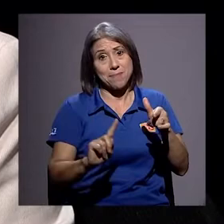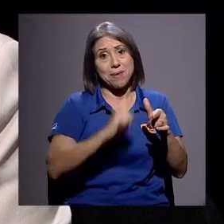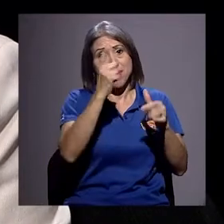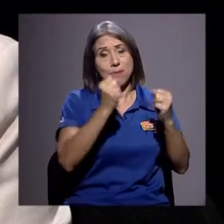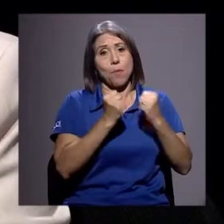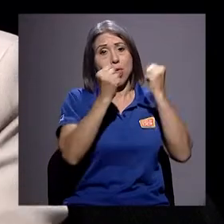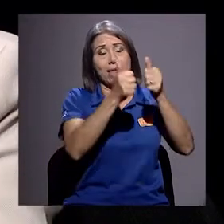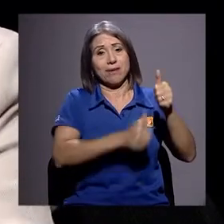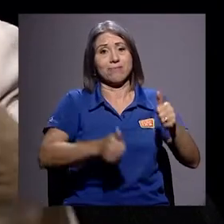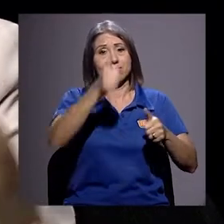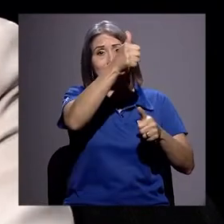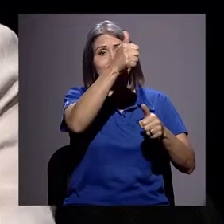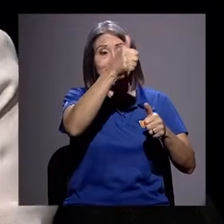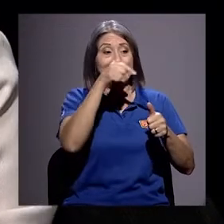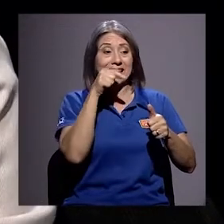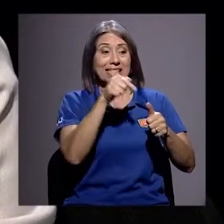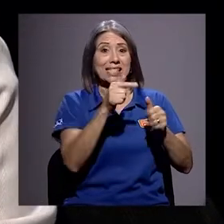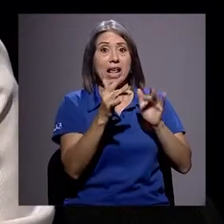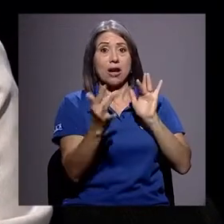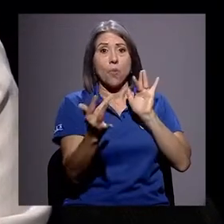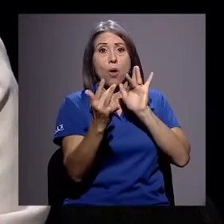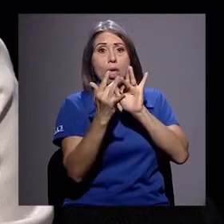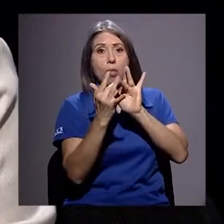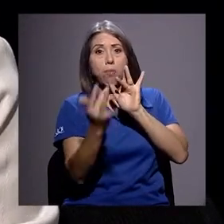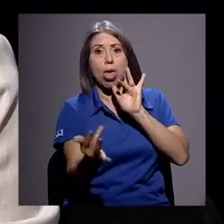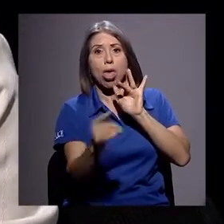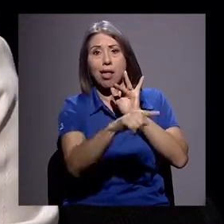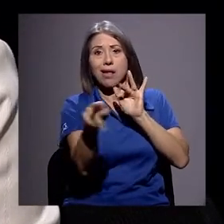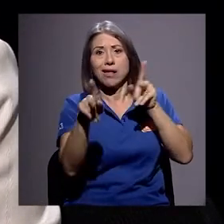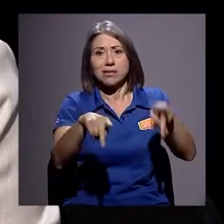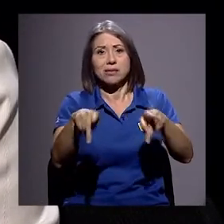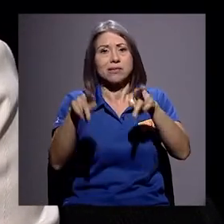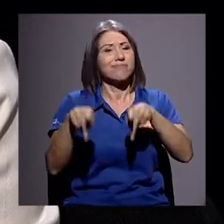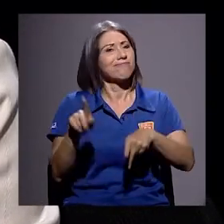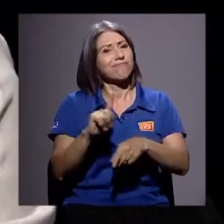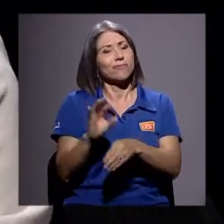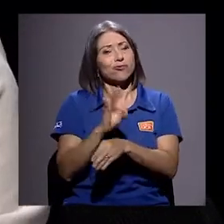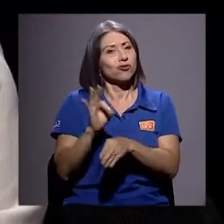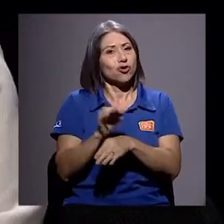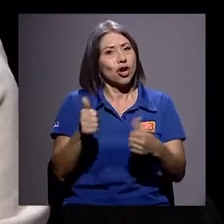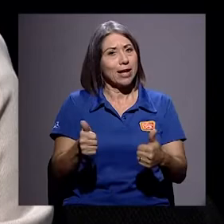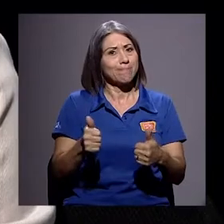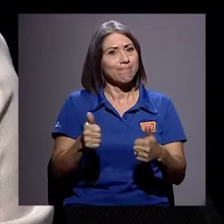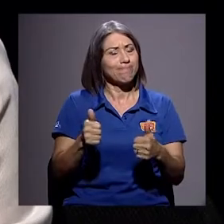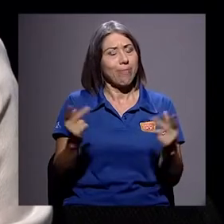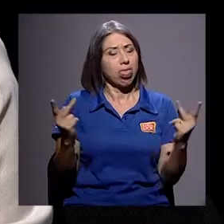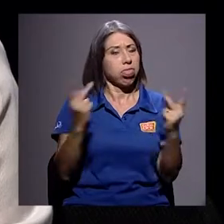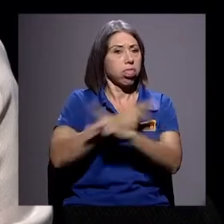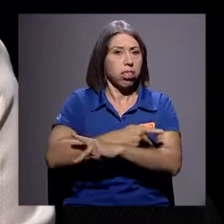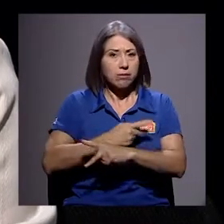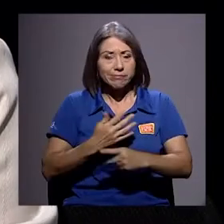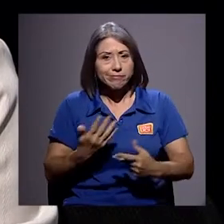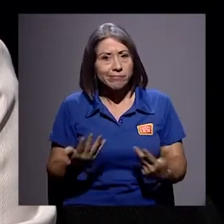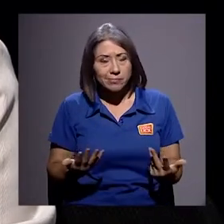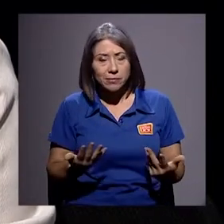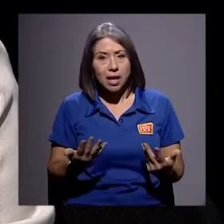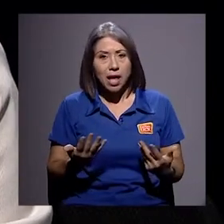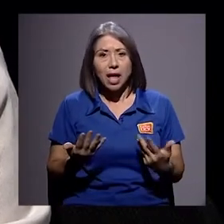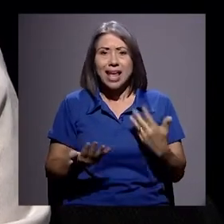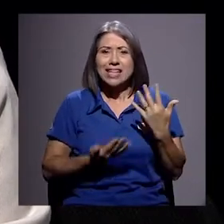verdad y de nuevo esa desconexión con la ciudadanía no funciona o se está grabando digamos se